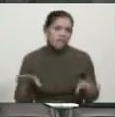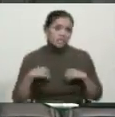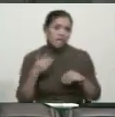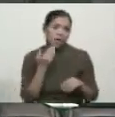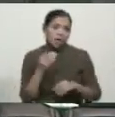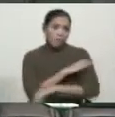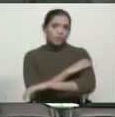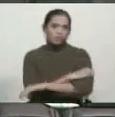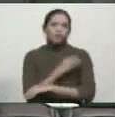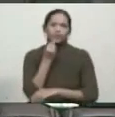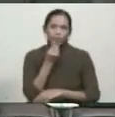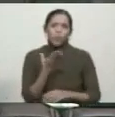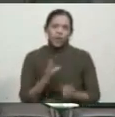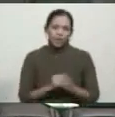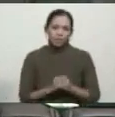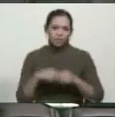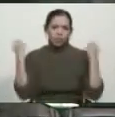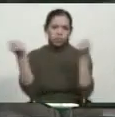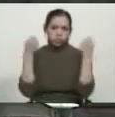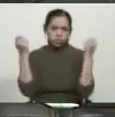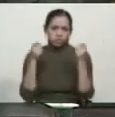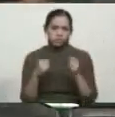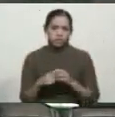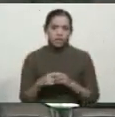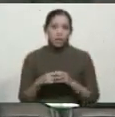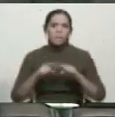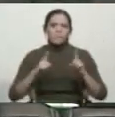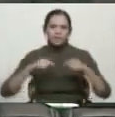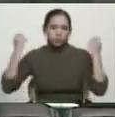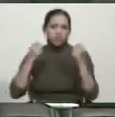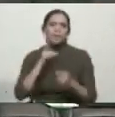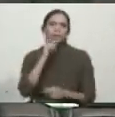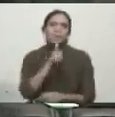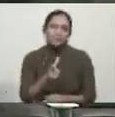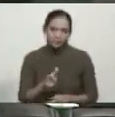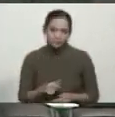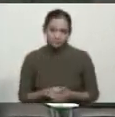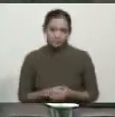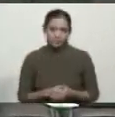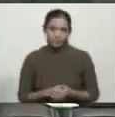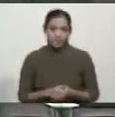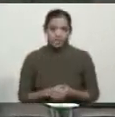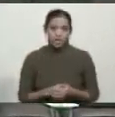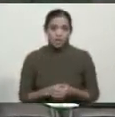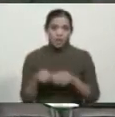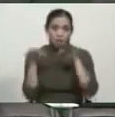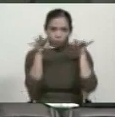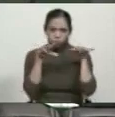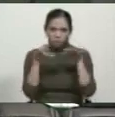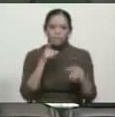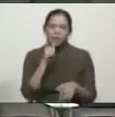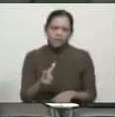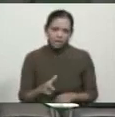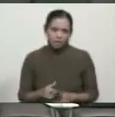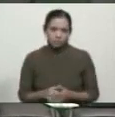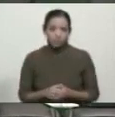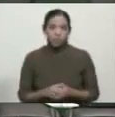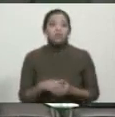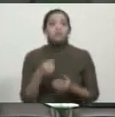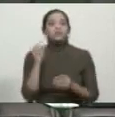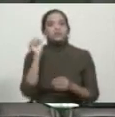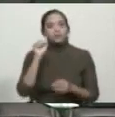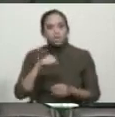buenos haciendo lobby, pero el lobby para la maldad, las influencias para la maldad, si la